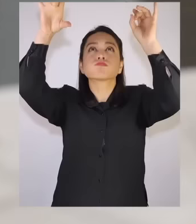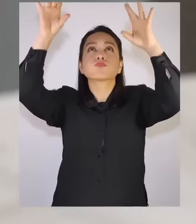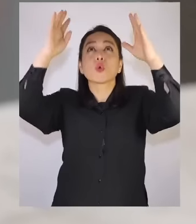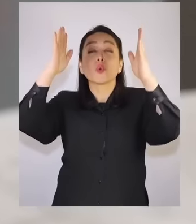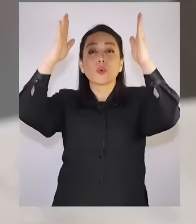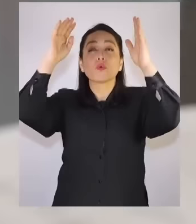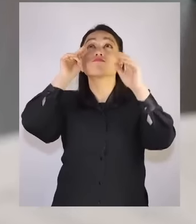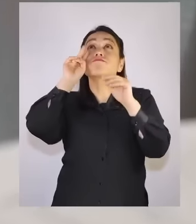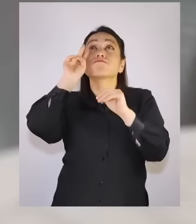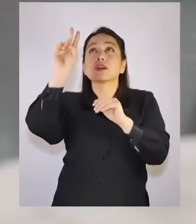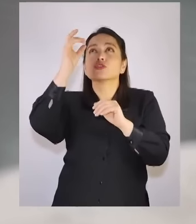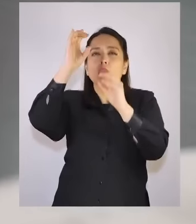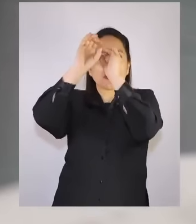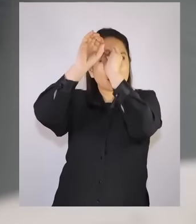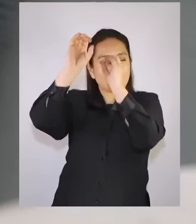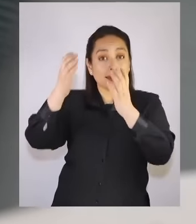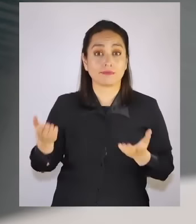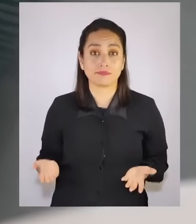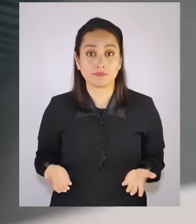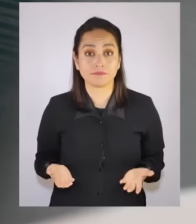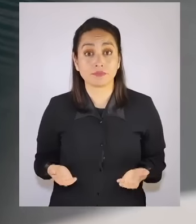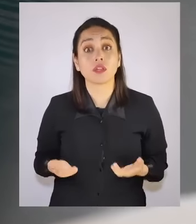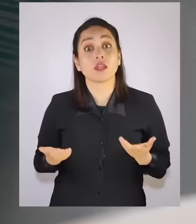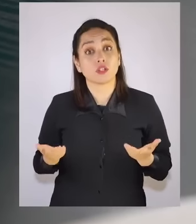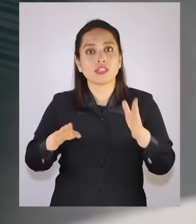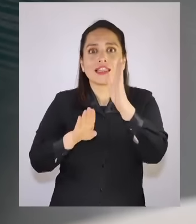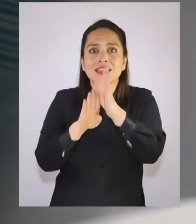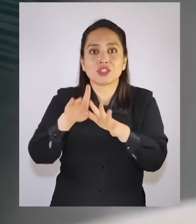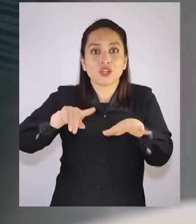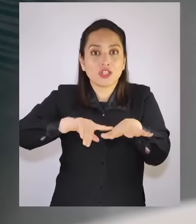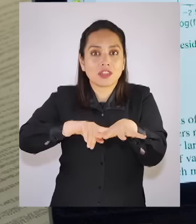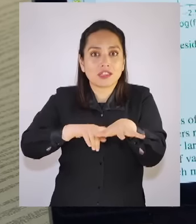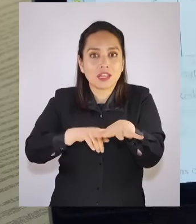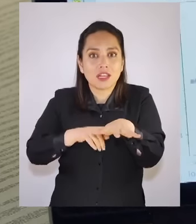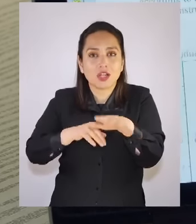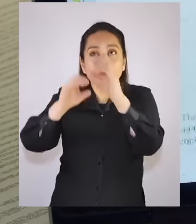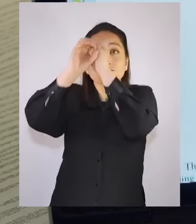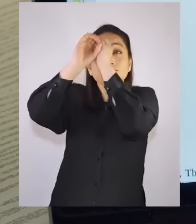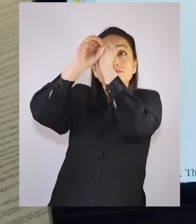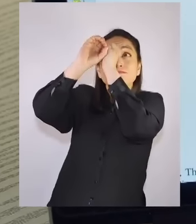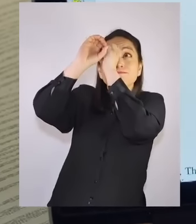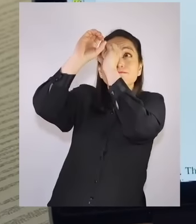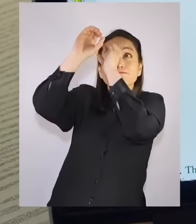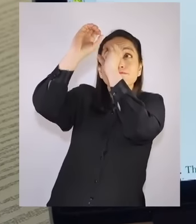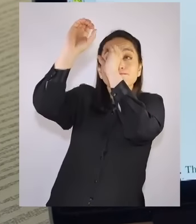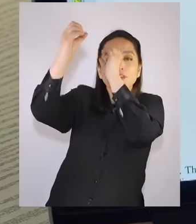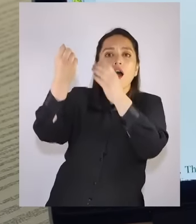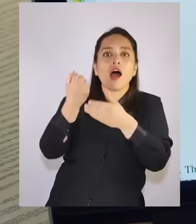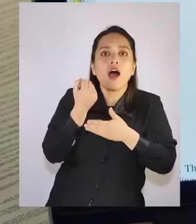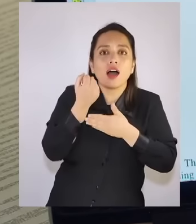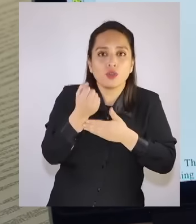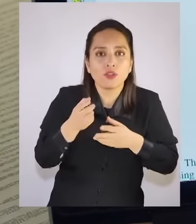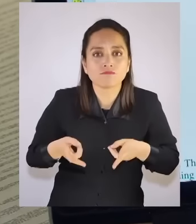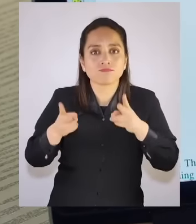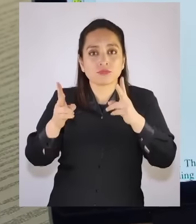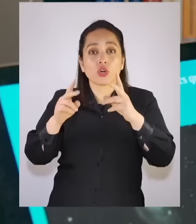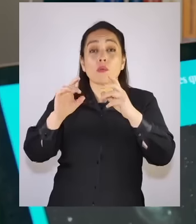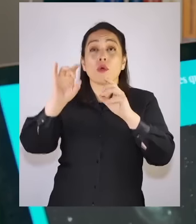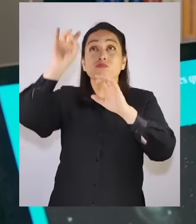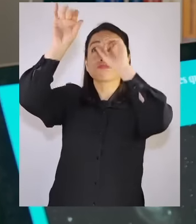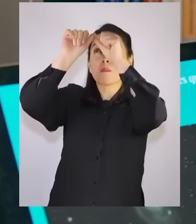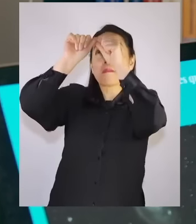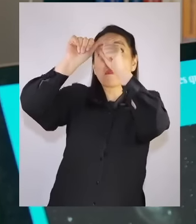cielo. Entonces, es el desarrollo tecnológico observacional que nos ha permitido empezar a estudiar estos objetos que son mucho